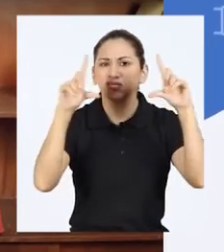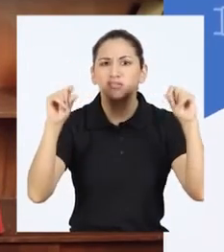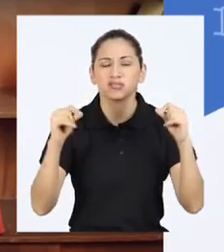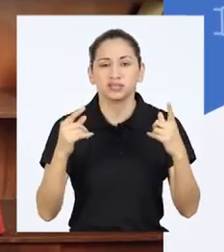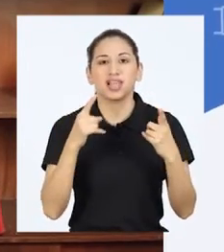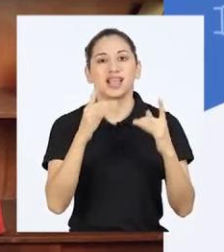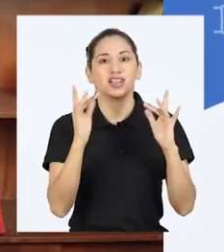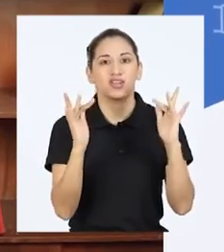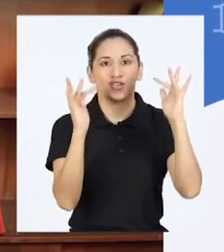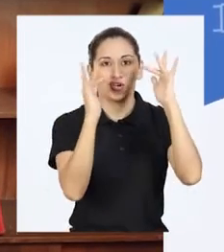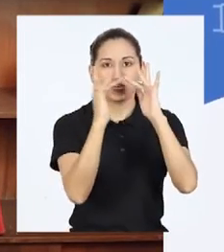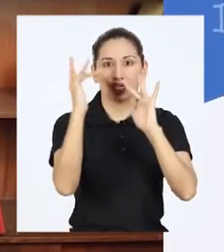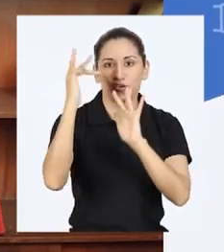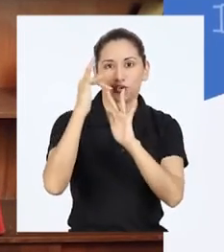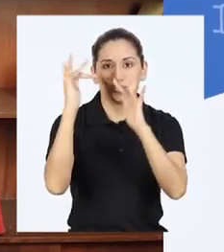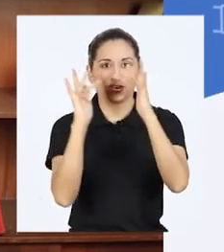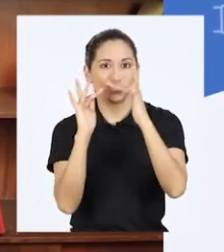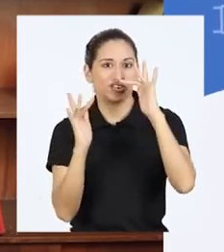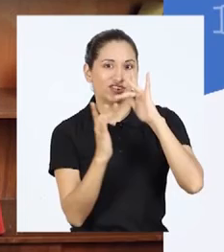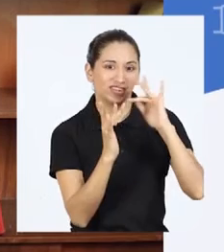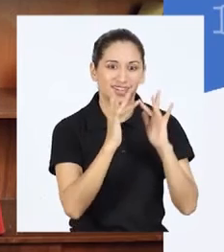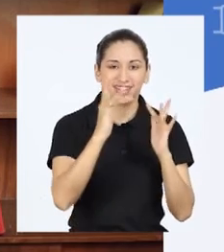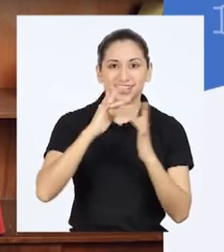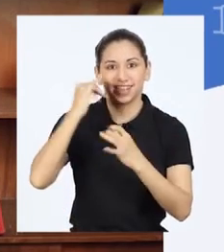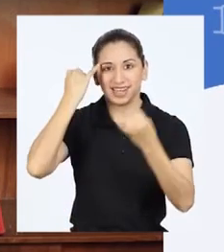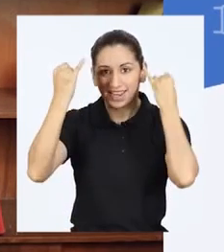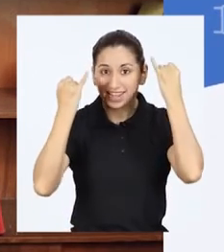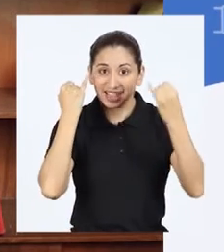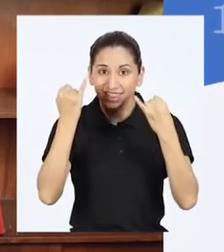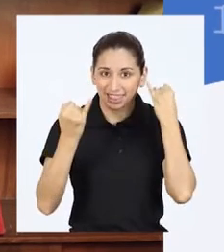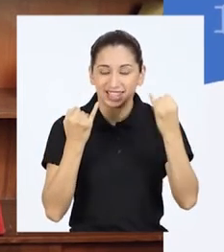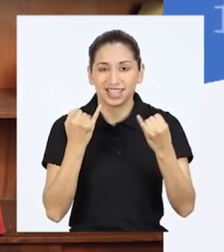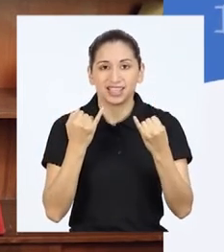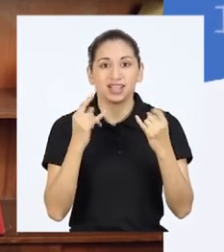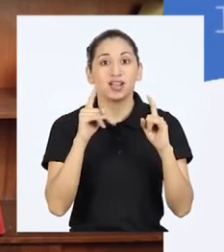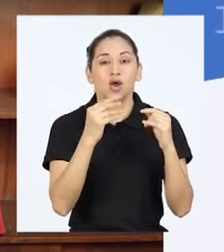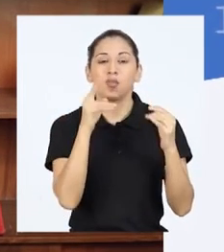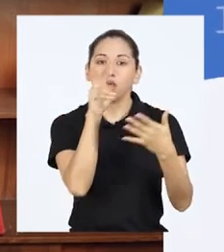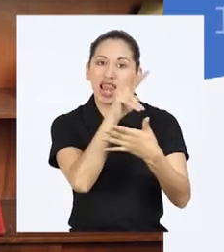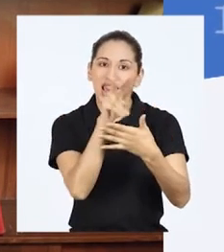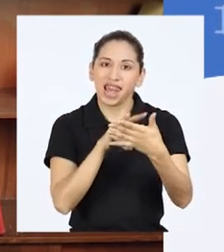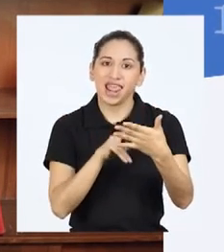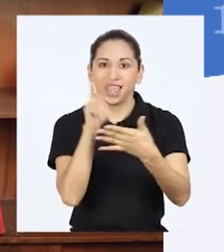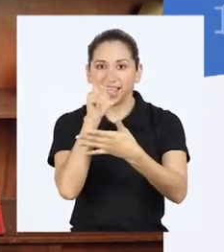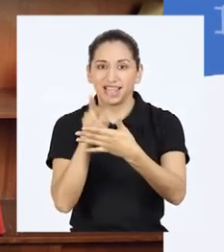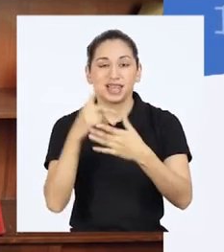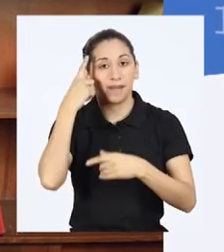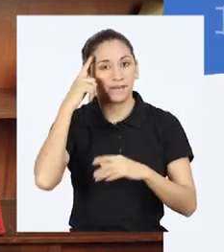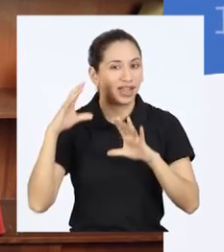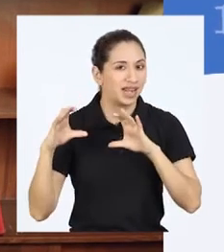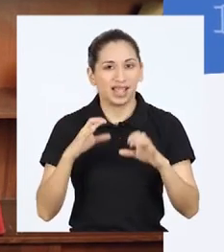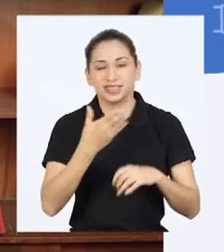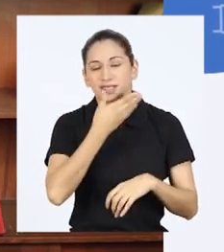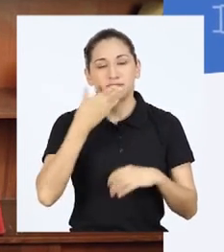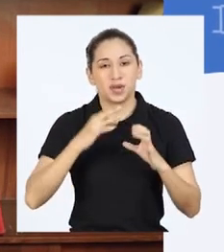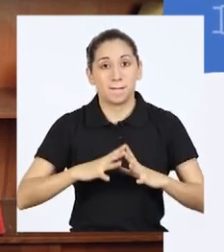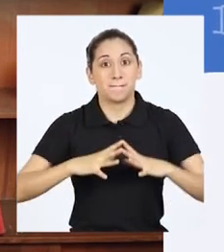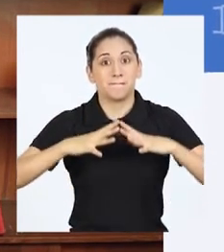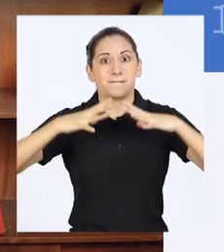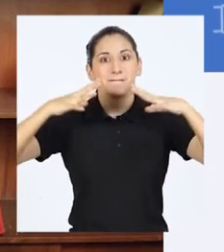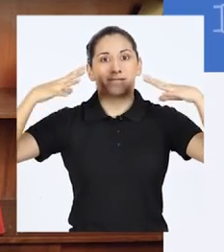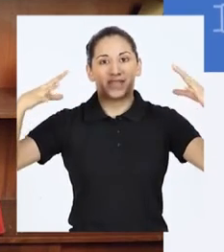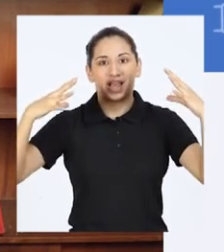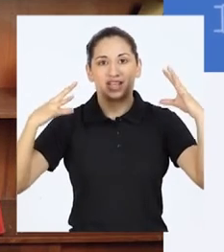de ir conectando las ideas entre sí, de manera aleatoria, para hacer la mayor cantidad